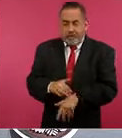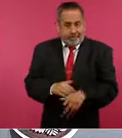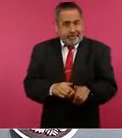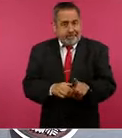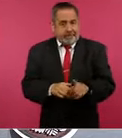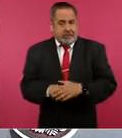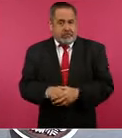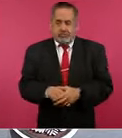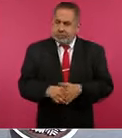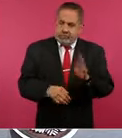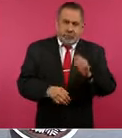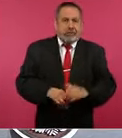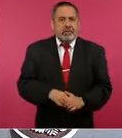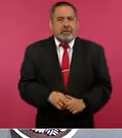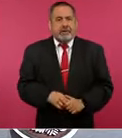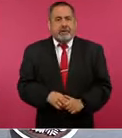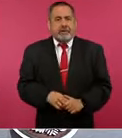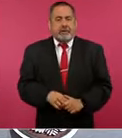Estamos hablando